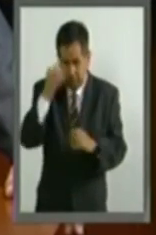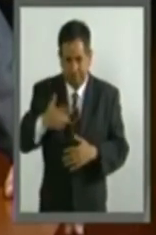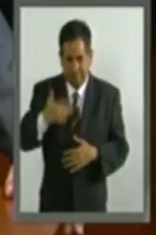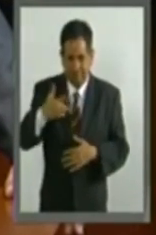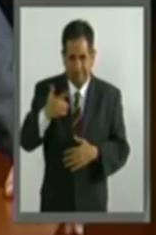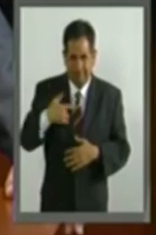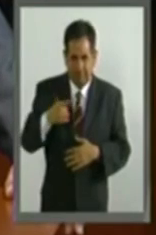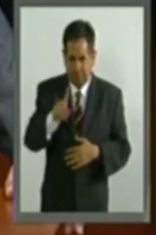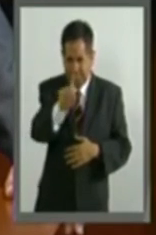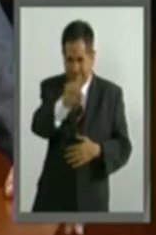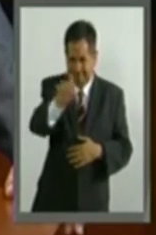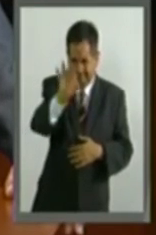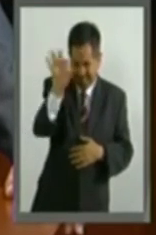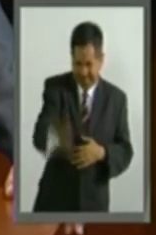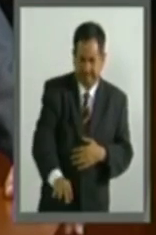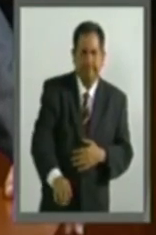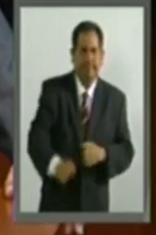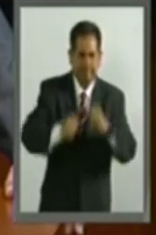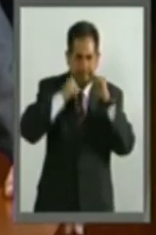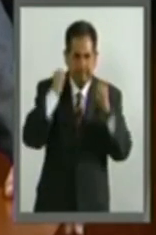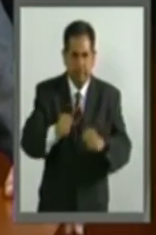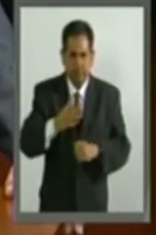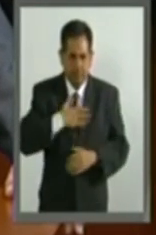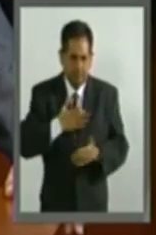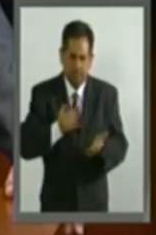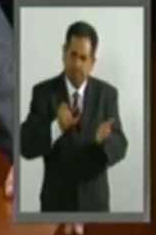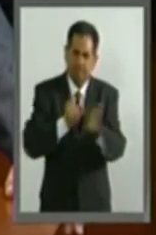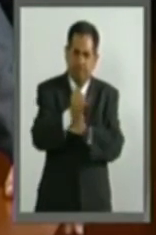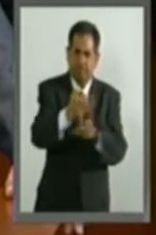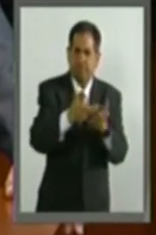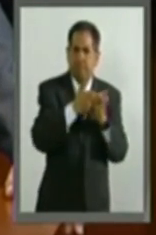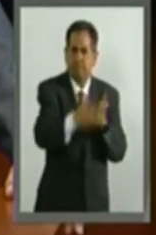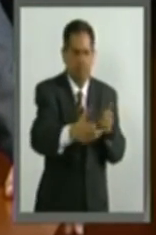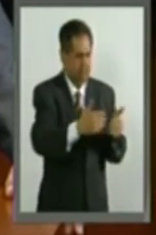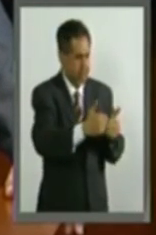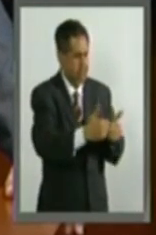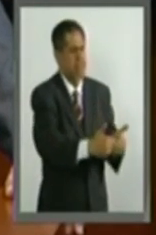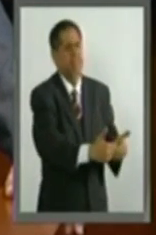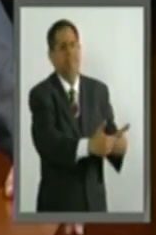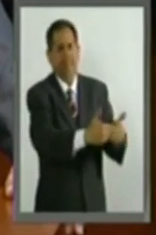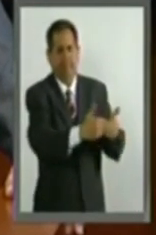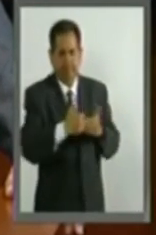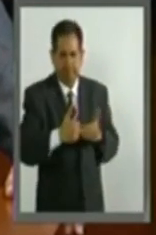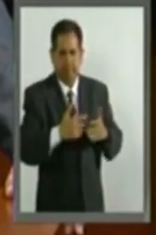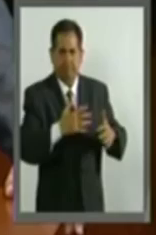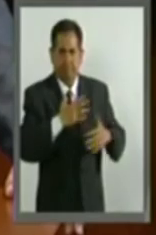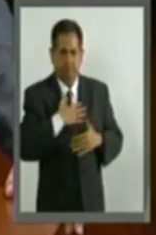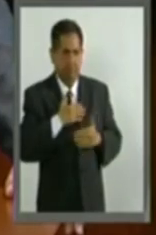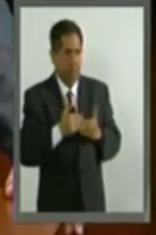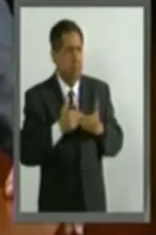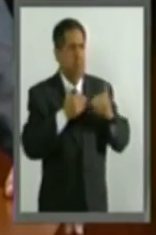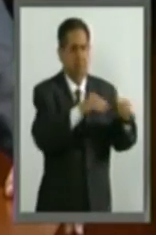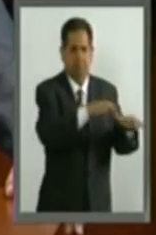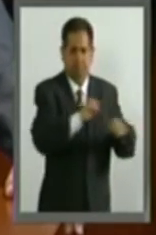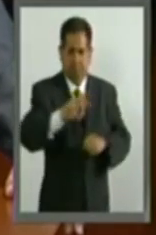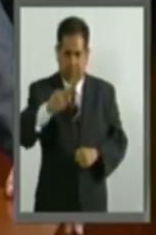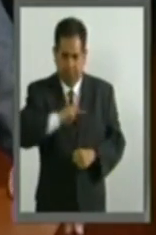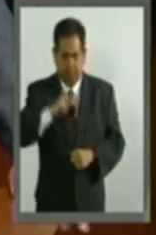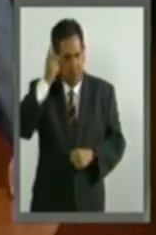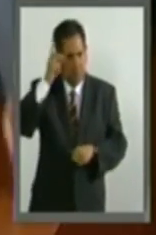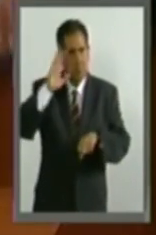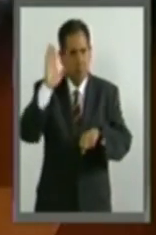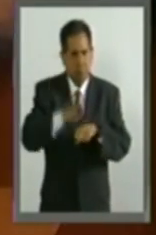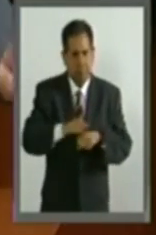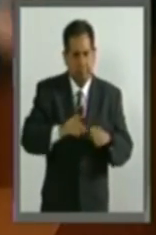sostengo que es un 100% la ratificación de los errores que hay en la frontera terrestre de México con Estados Unidos, en donde